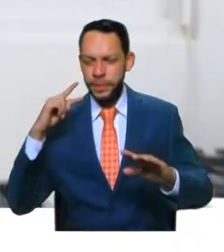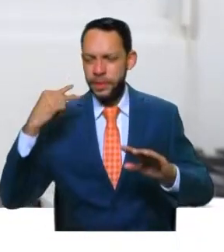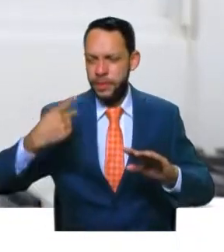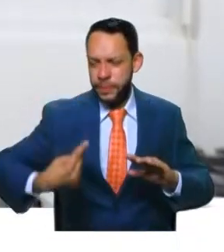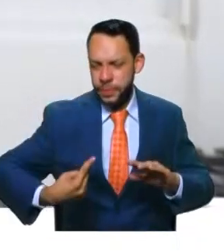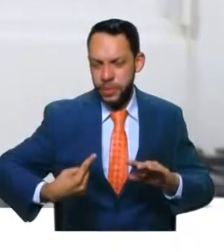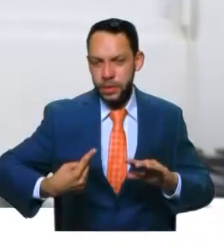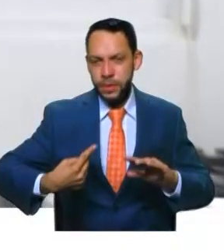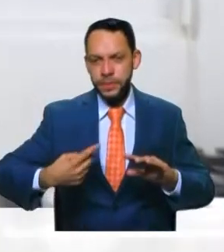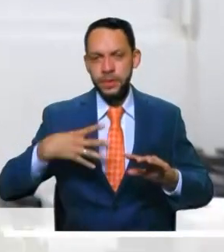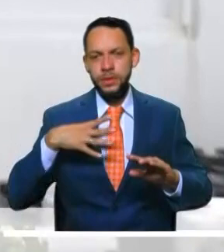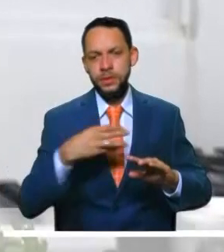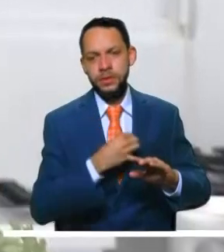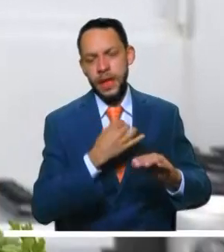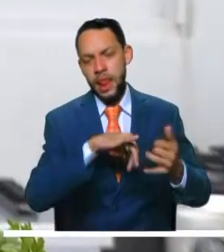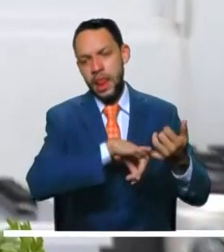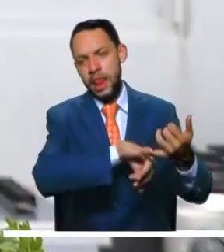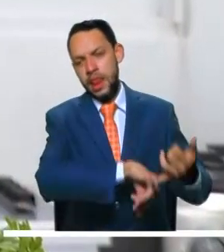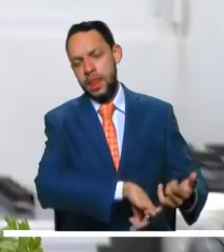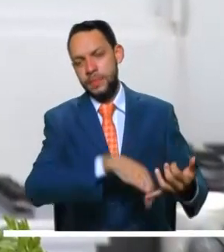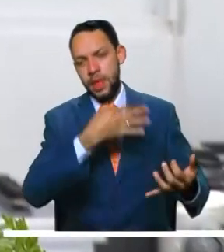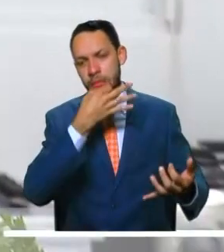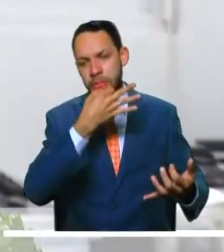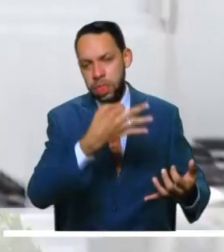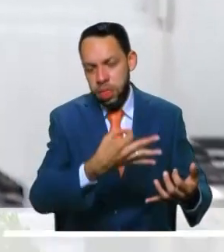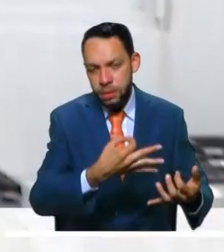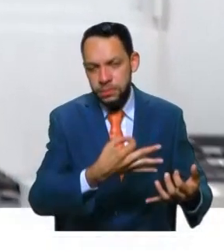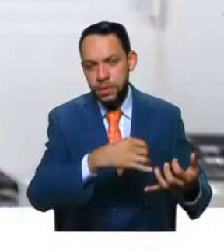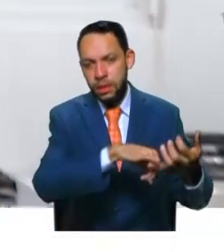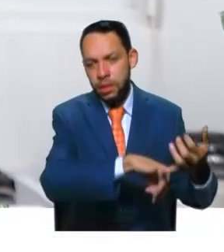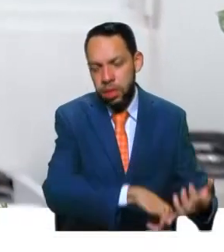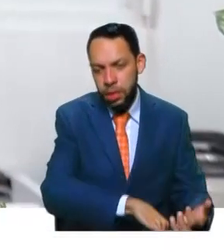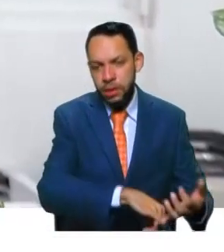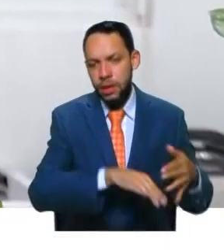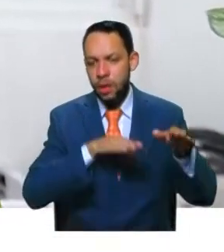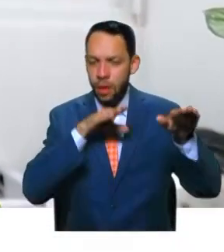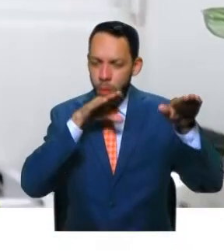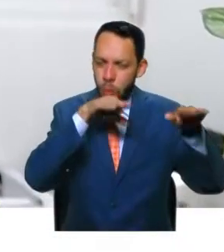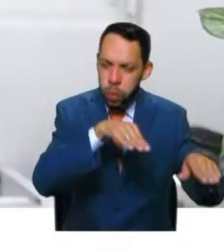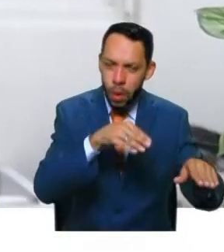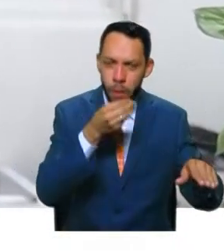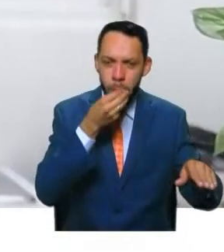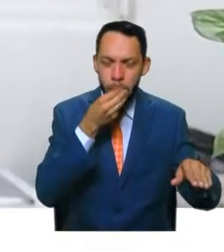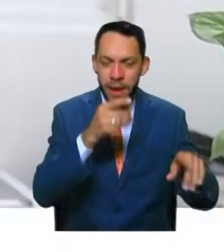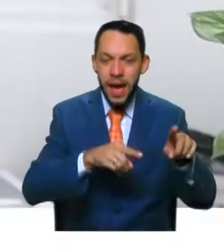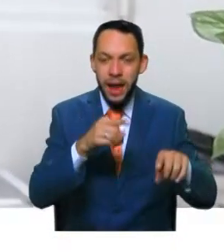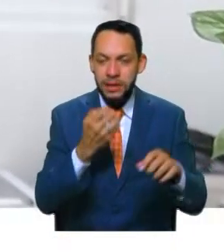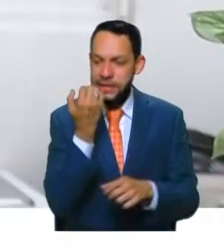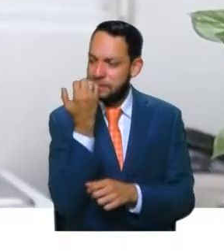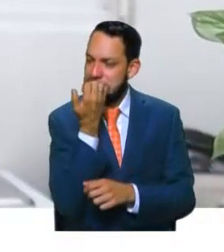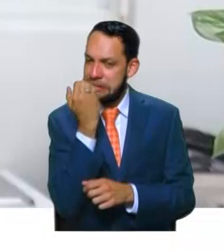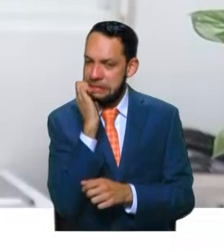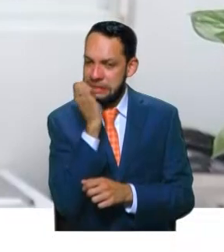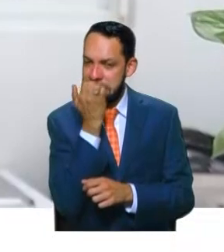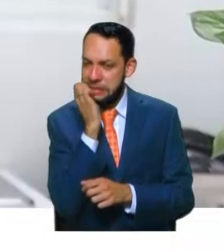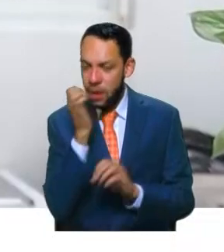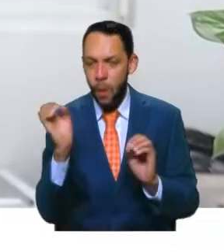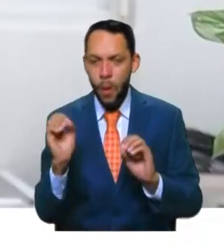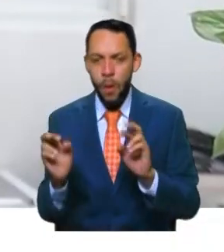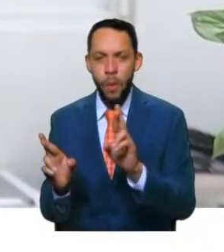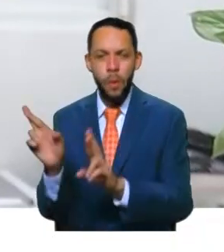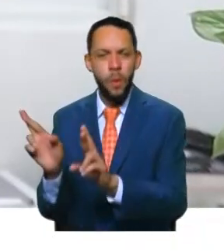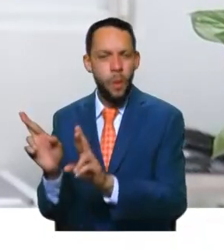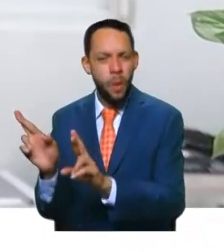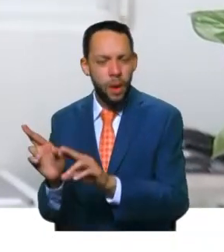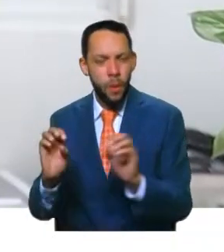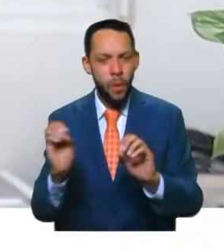un problema y fue el de las adicciones. Todo el mundo dice, es que él es adicto a comer uñas, a meterse a un casino, a